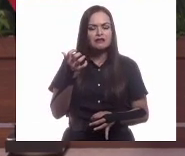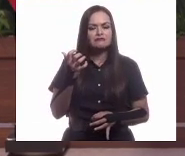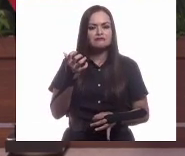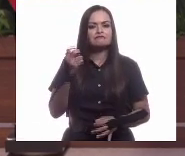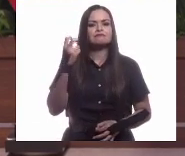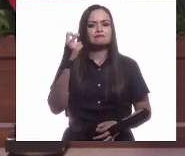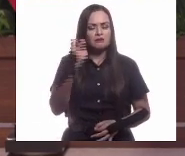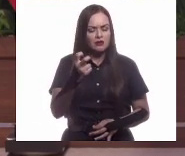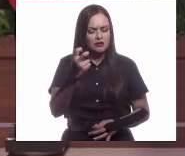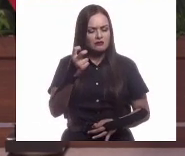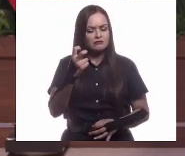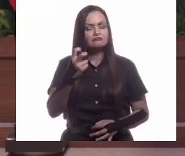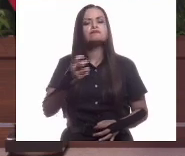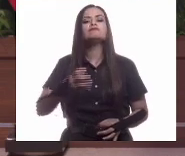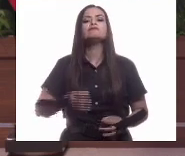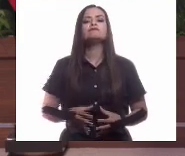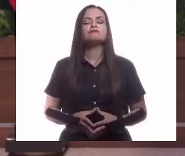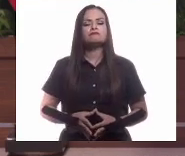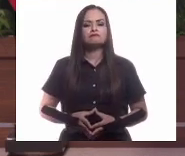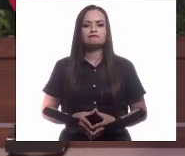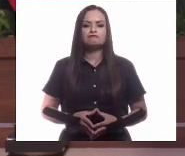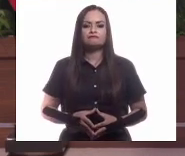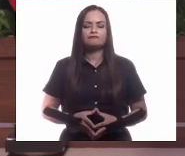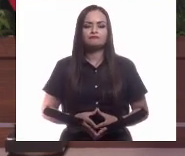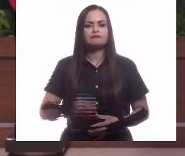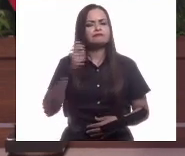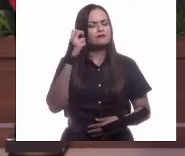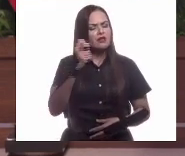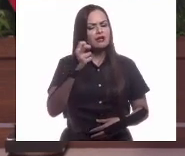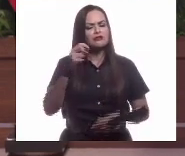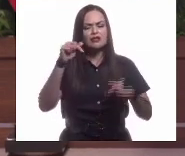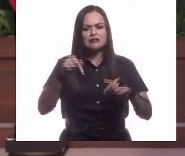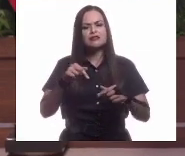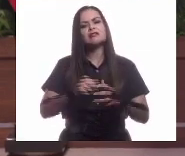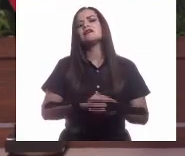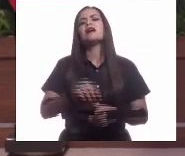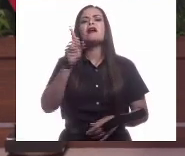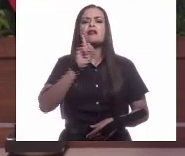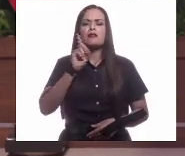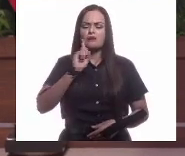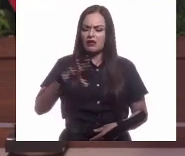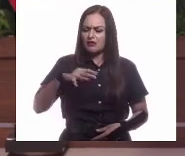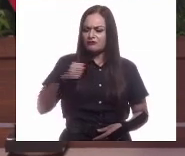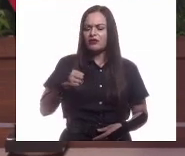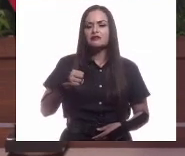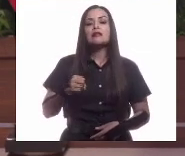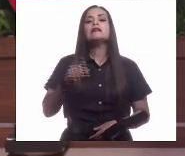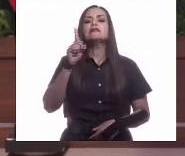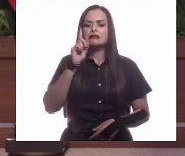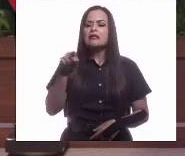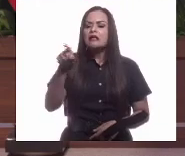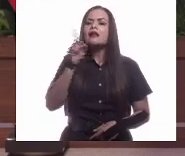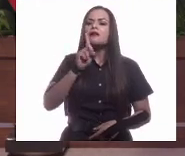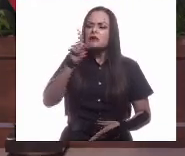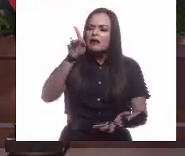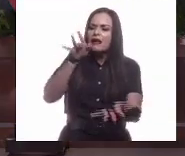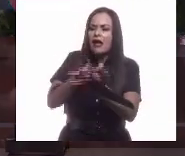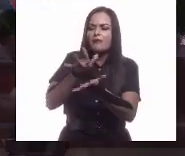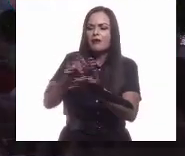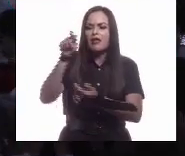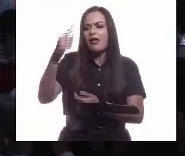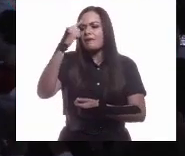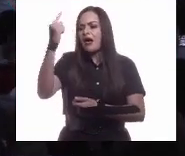inspiración y con mucha, mucha transpiración. Ese es su espíritu y cuentan con todo nuestro apoyo para triunfar.